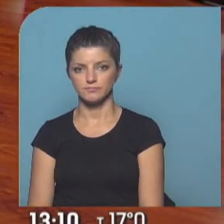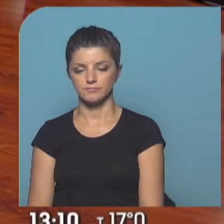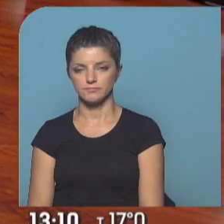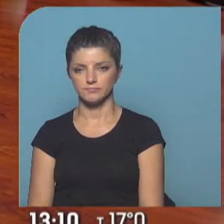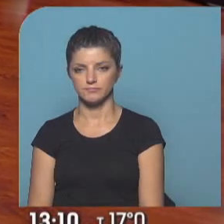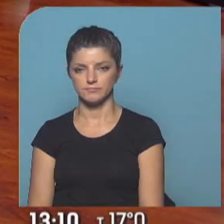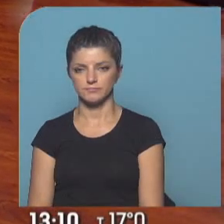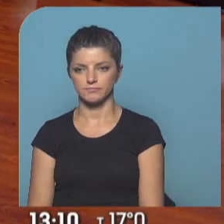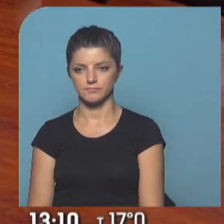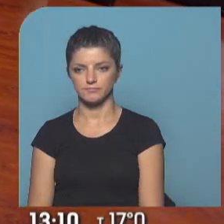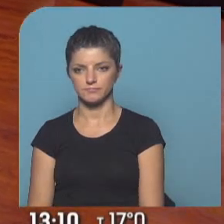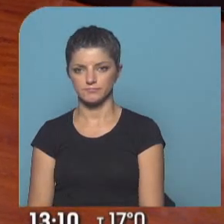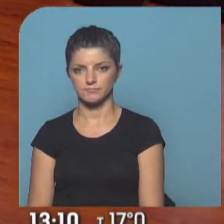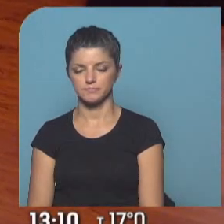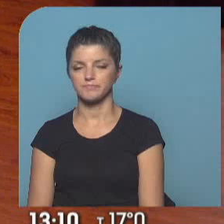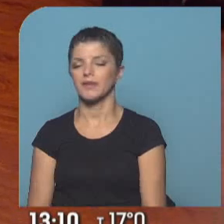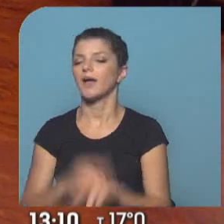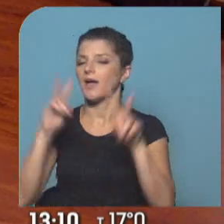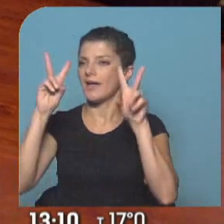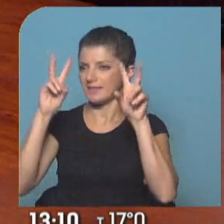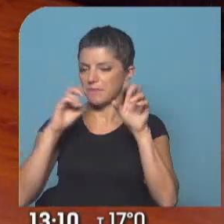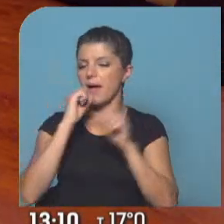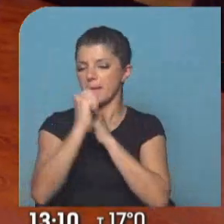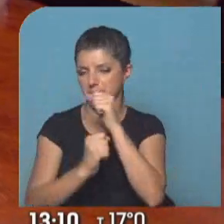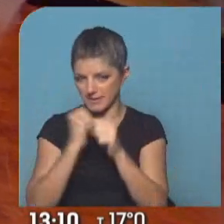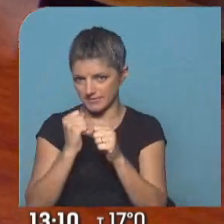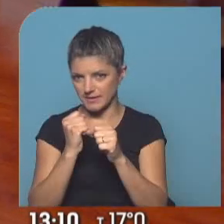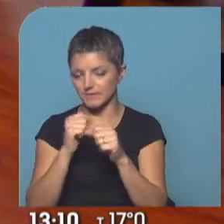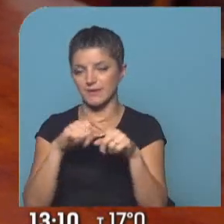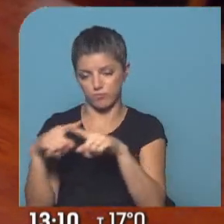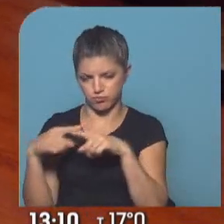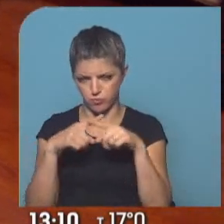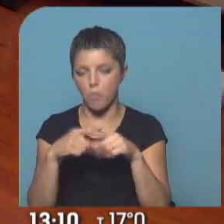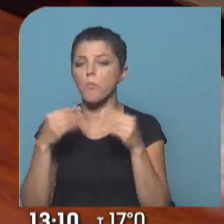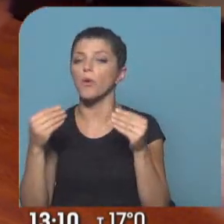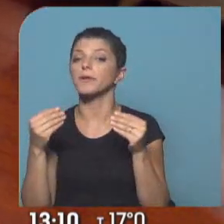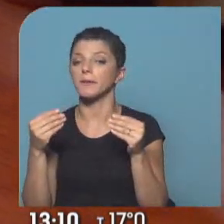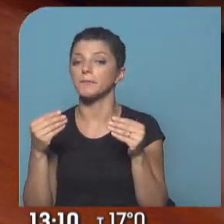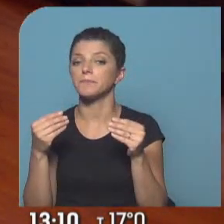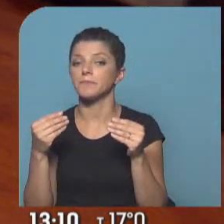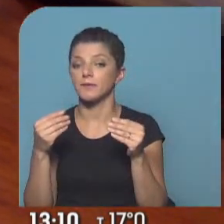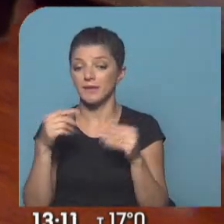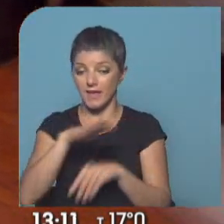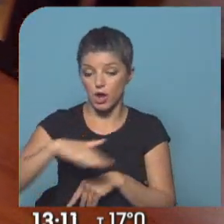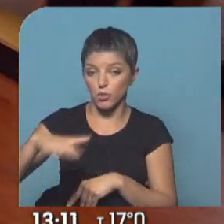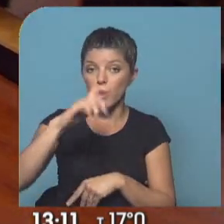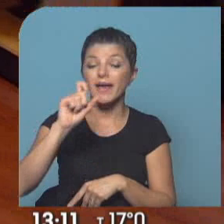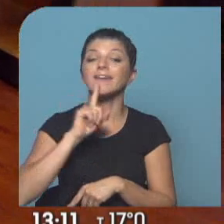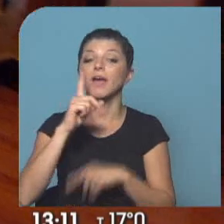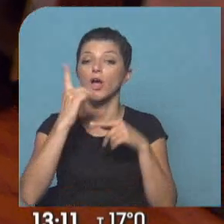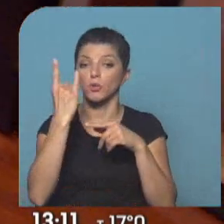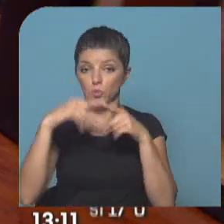Yo creo que el tema empresarial es muy discutido porque hubo un alza de vuelta, es uno de los lugares donde está bajando mayor